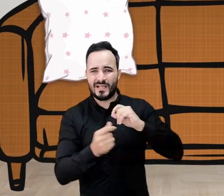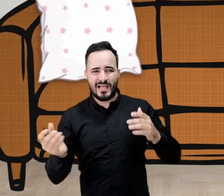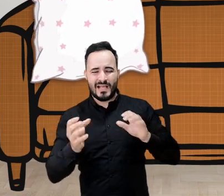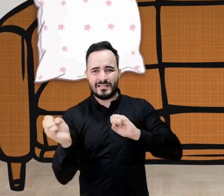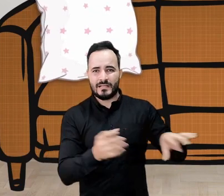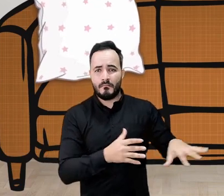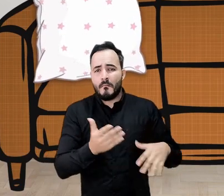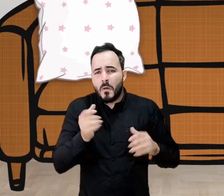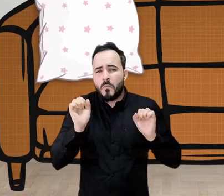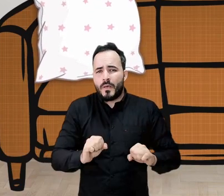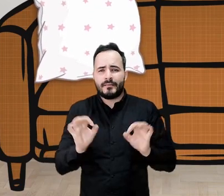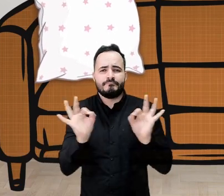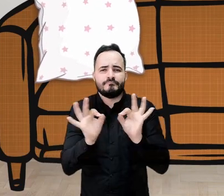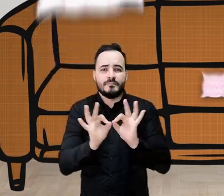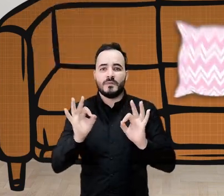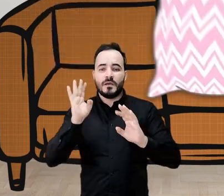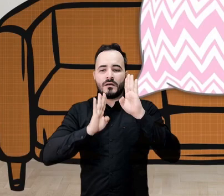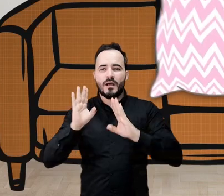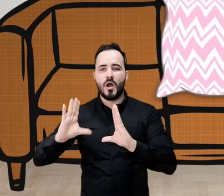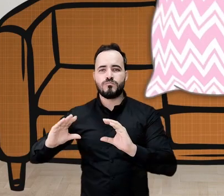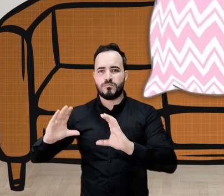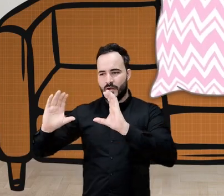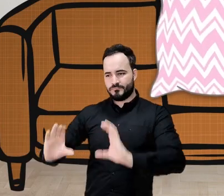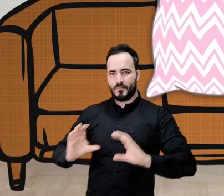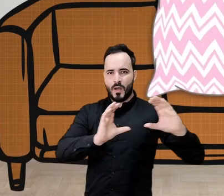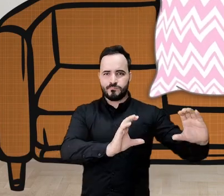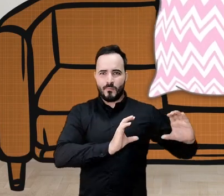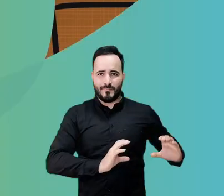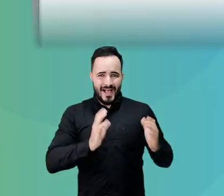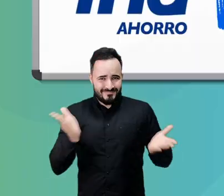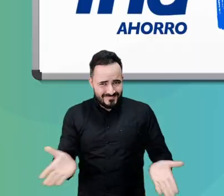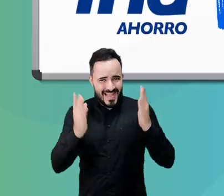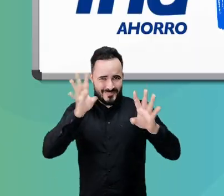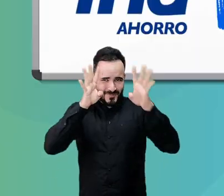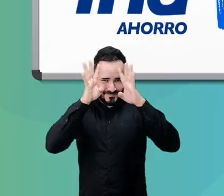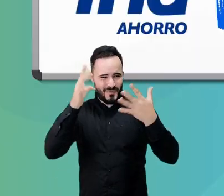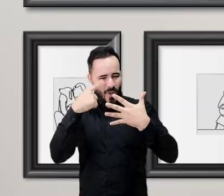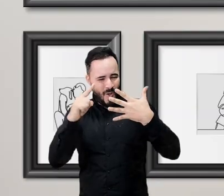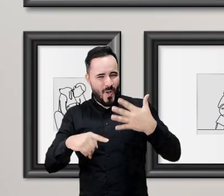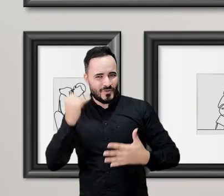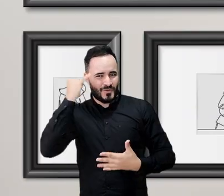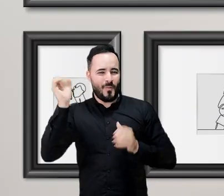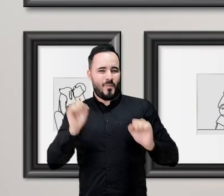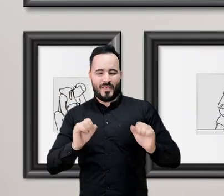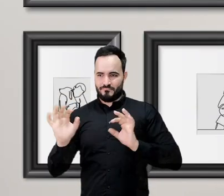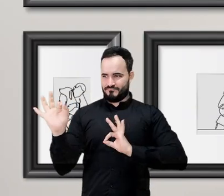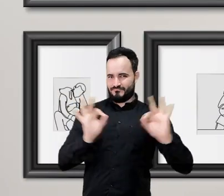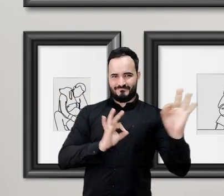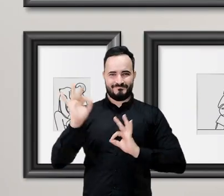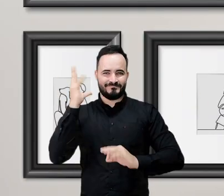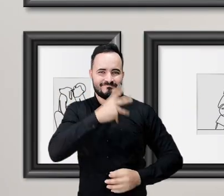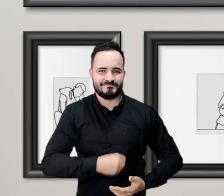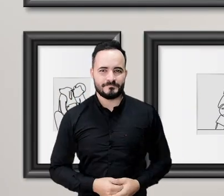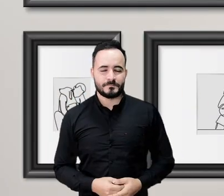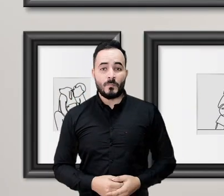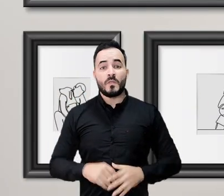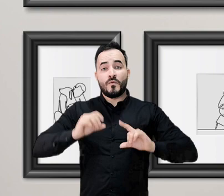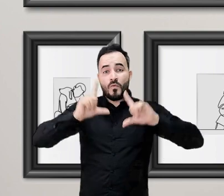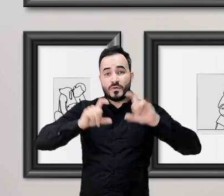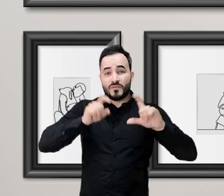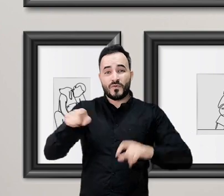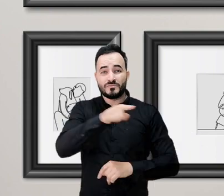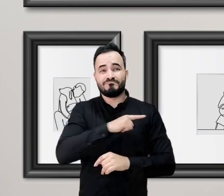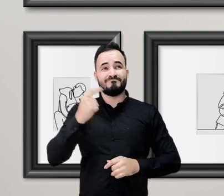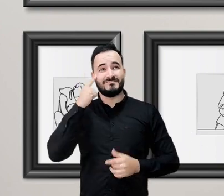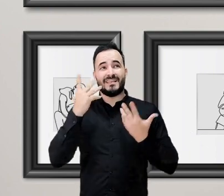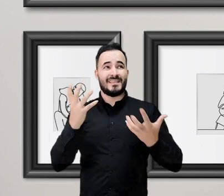los colores, formas y texturas. Invitados a ser muy creativos. Haz un mural con tus fotos favoritas.